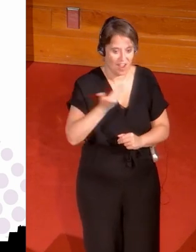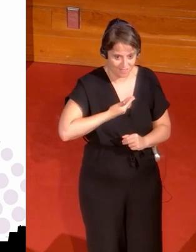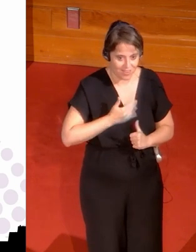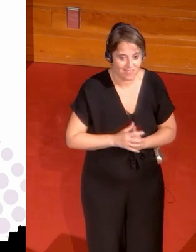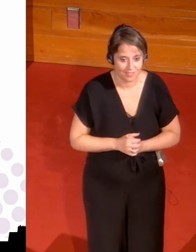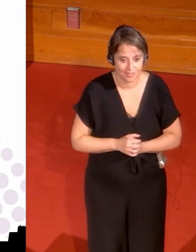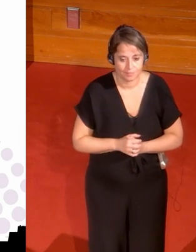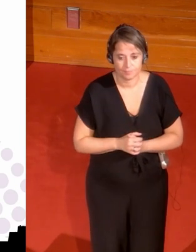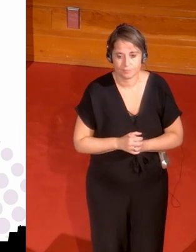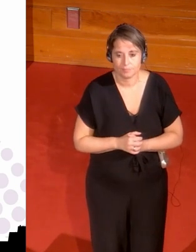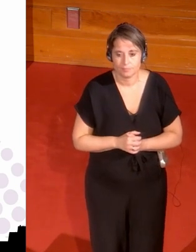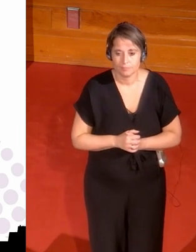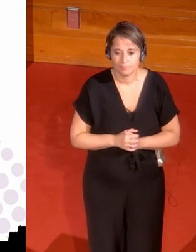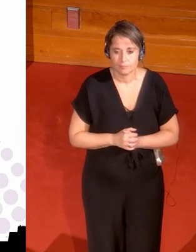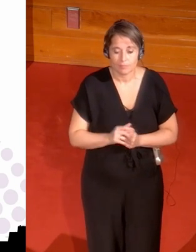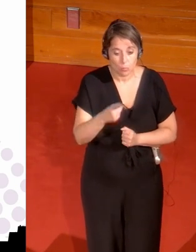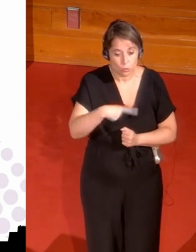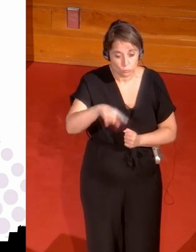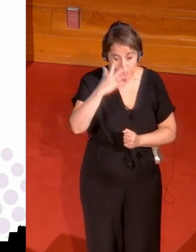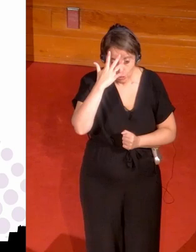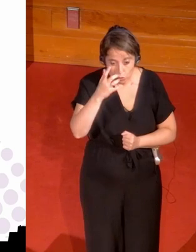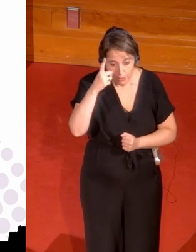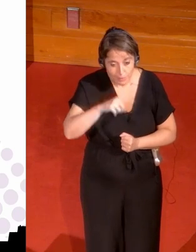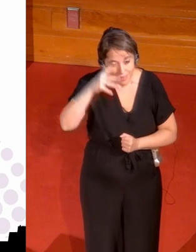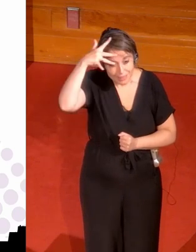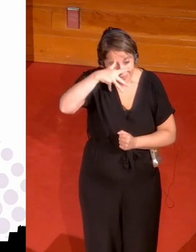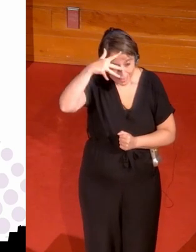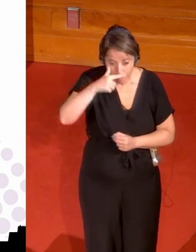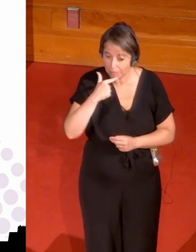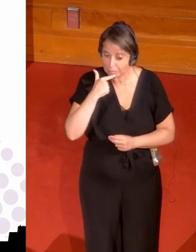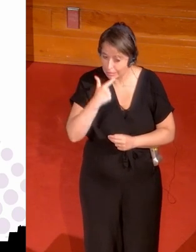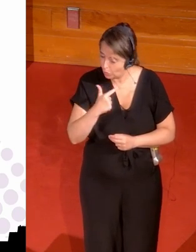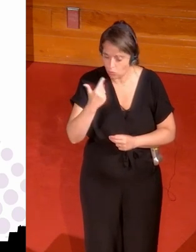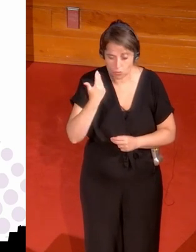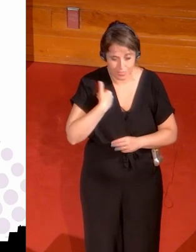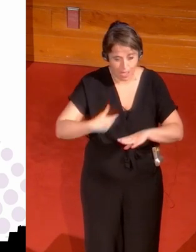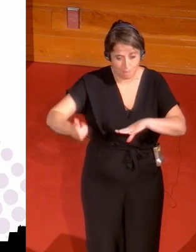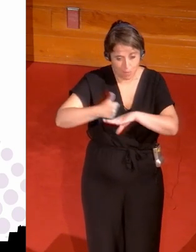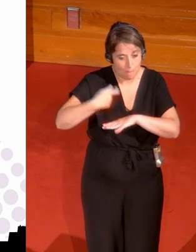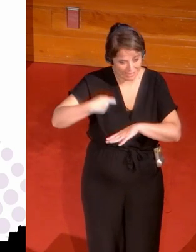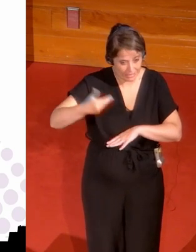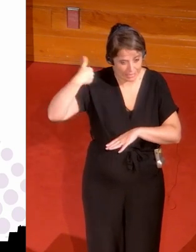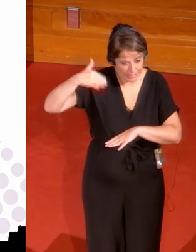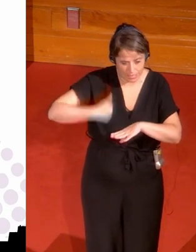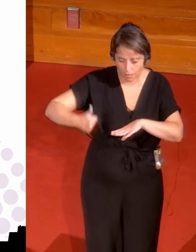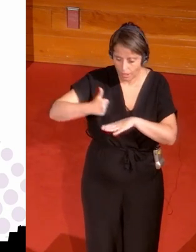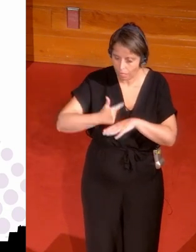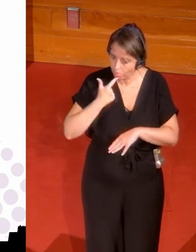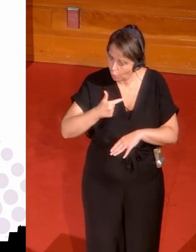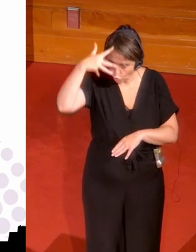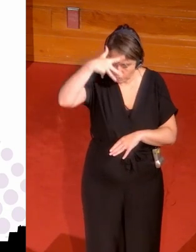eh recordad además que Donald Trump se cansó de decir mientras era presidente